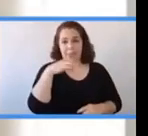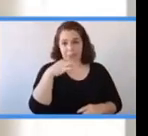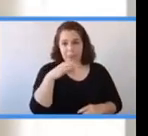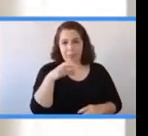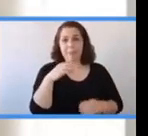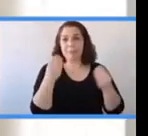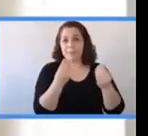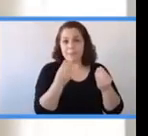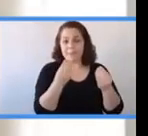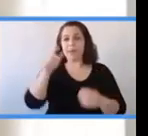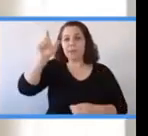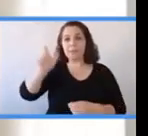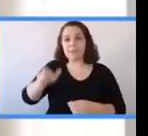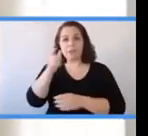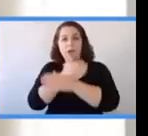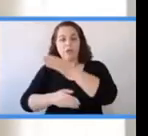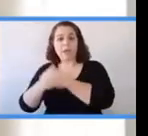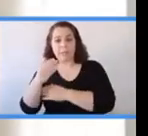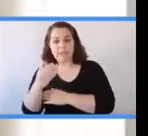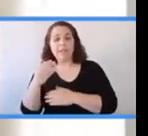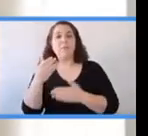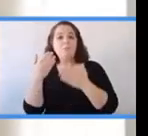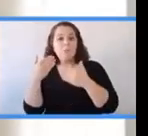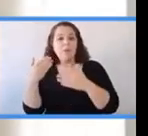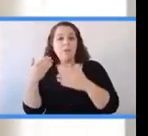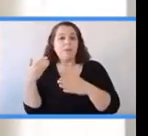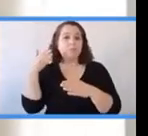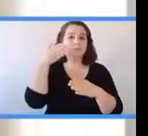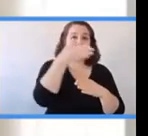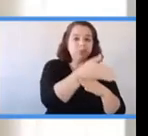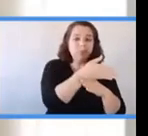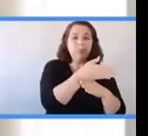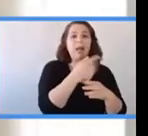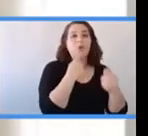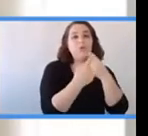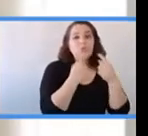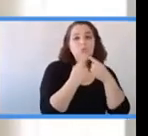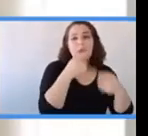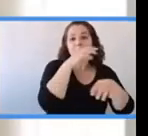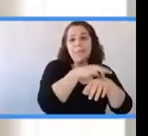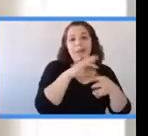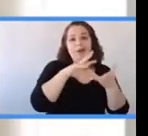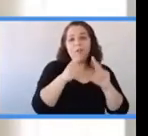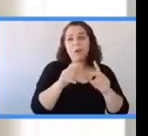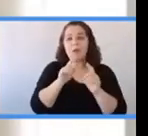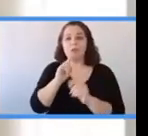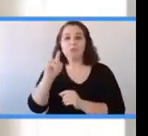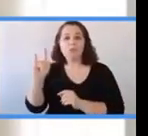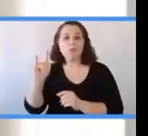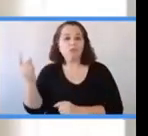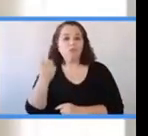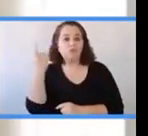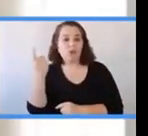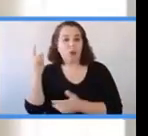que realizar para que una persona con discapacidad pueda acceder a esa consulta de manera